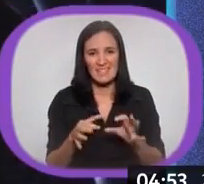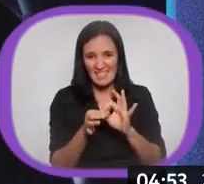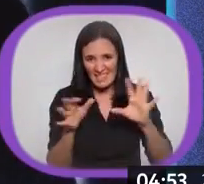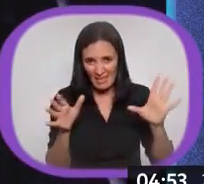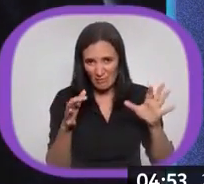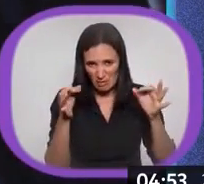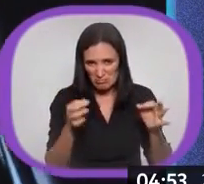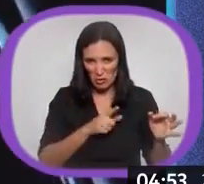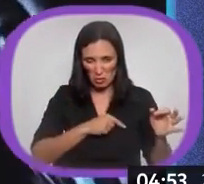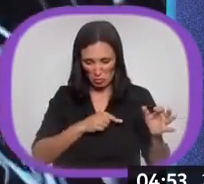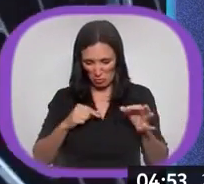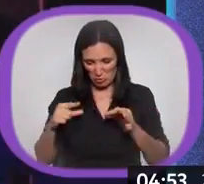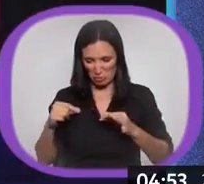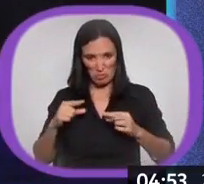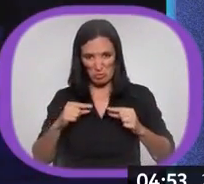Libre de dolor.